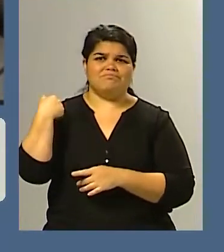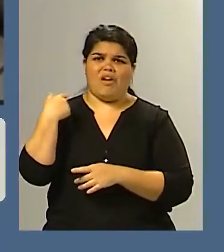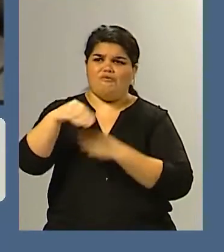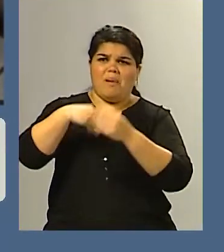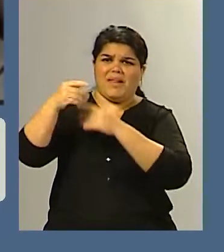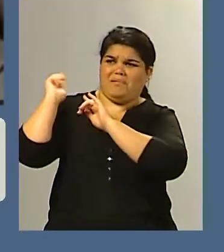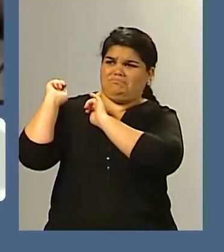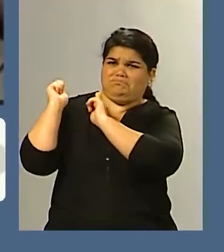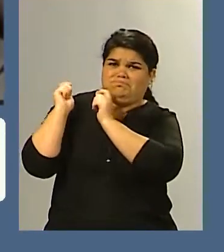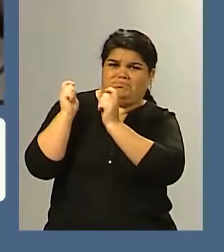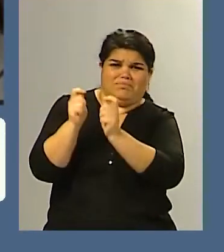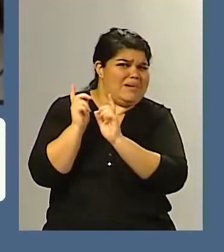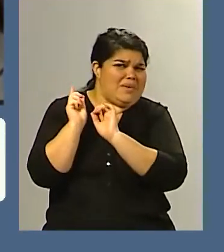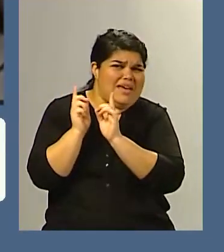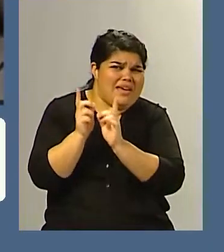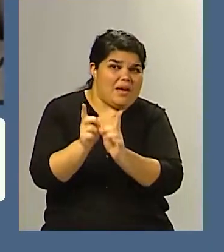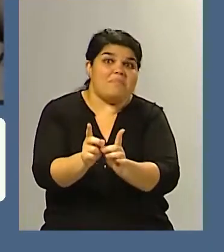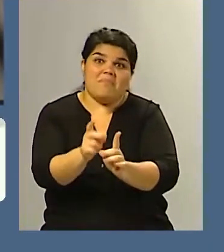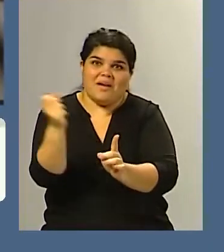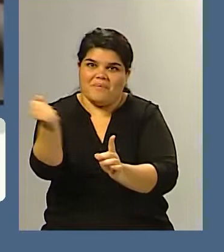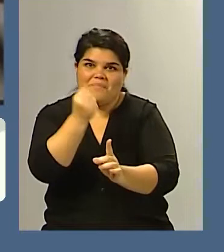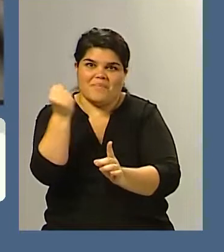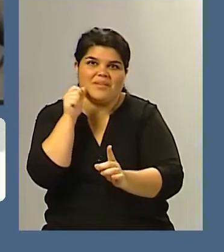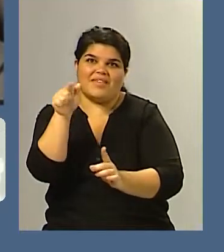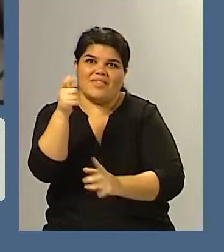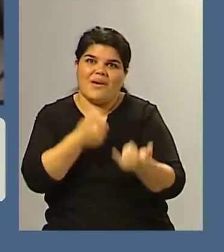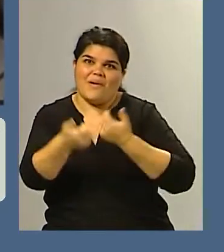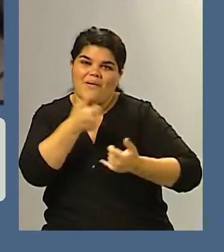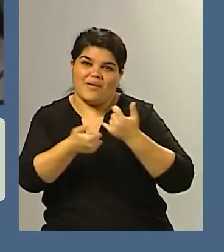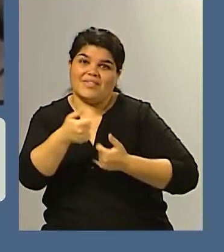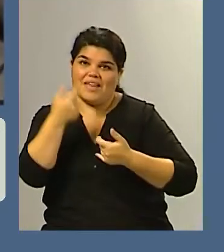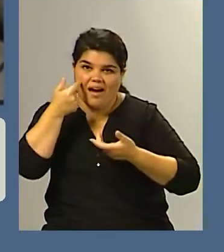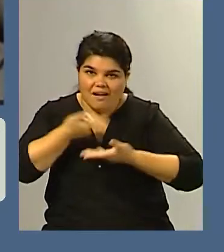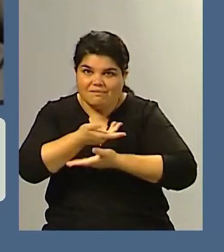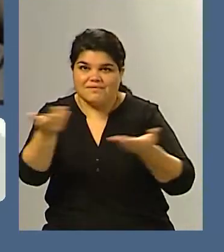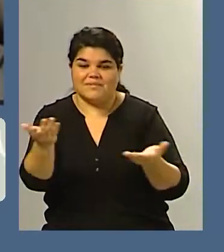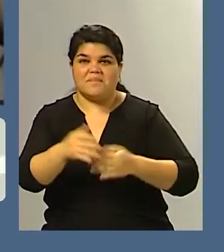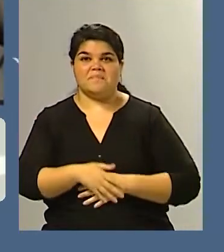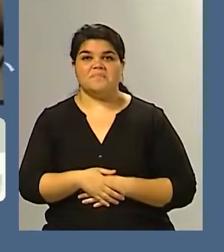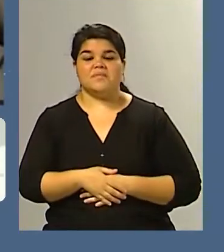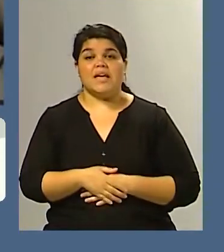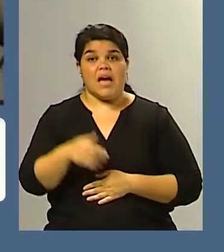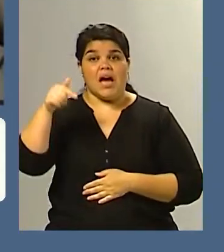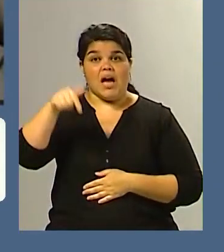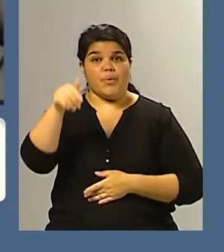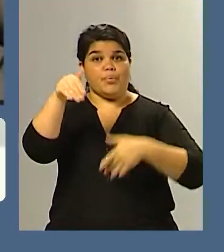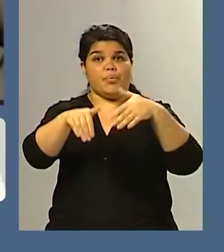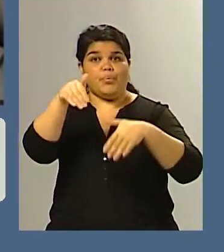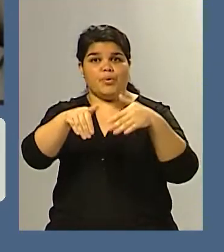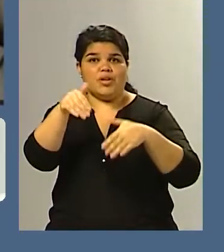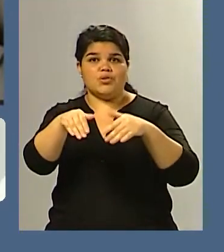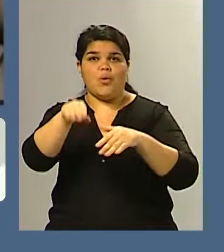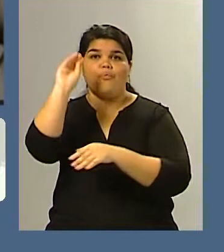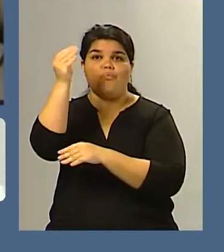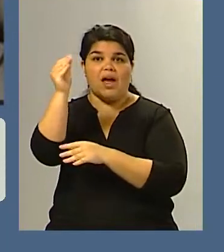de Temperley, así que lo quería destacar. Bueno, Eduardo, sin duda el resultado de las elecciones en Brasil han dado mucho que hablar,